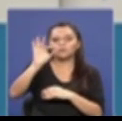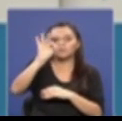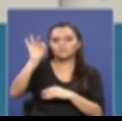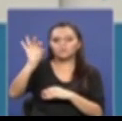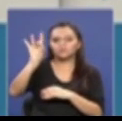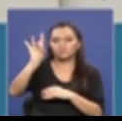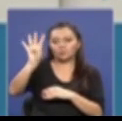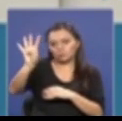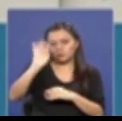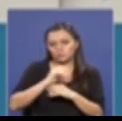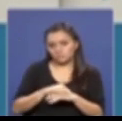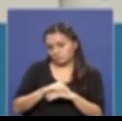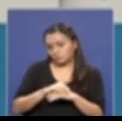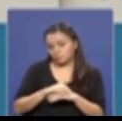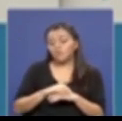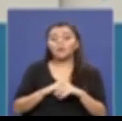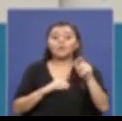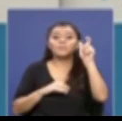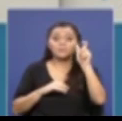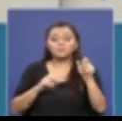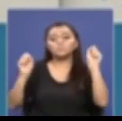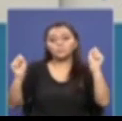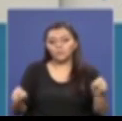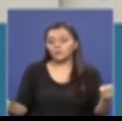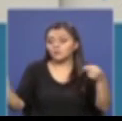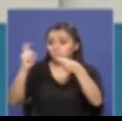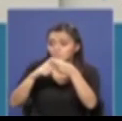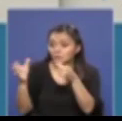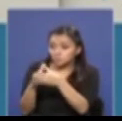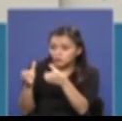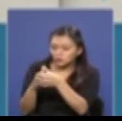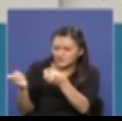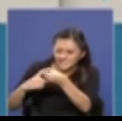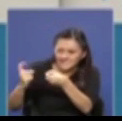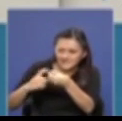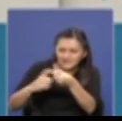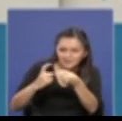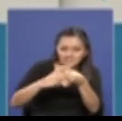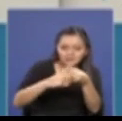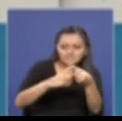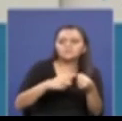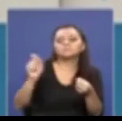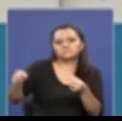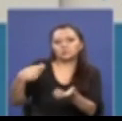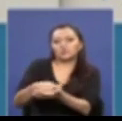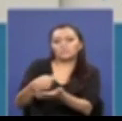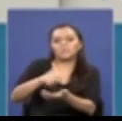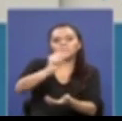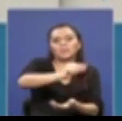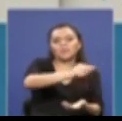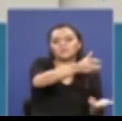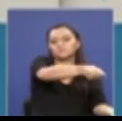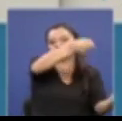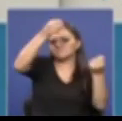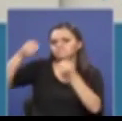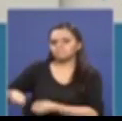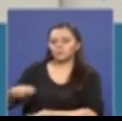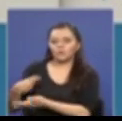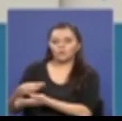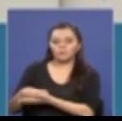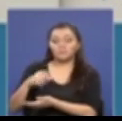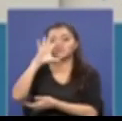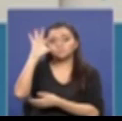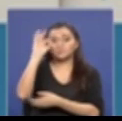mil dólares. Los comerciantes pueden asociarse para unificar la cuota y conseguir mejores precios de proveedores, y la cuota puede ser utilizada un